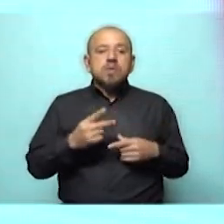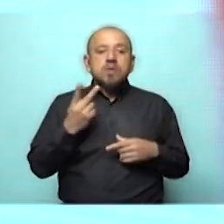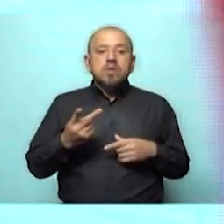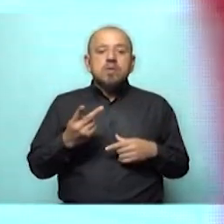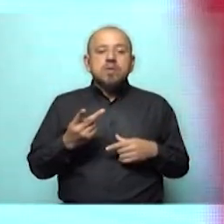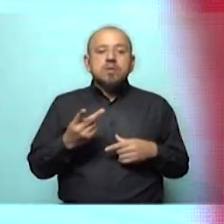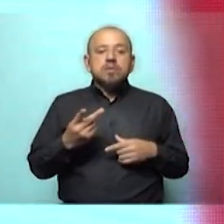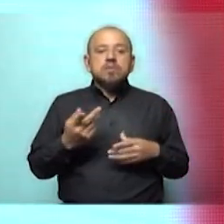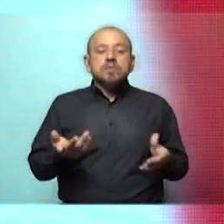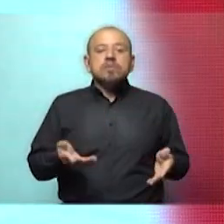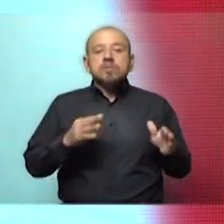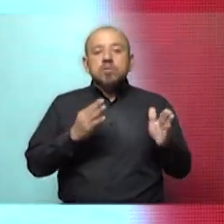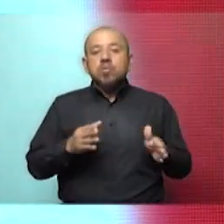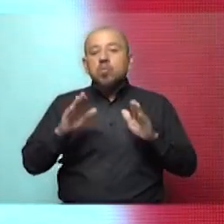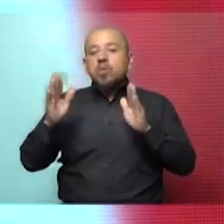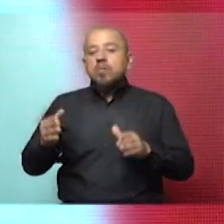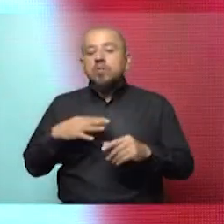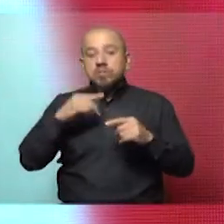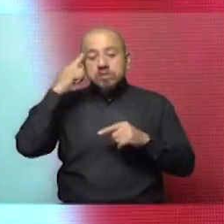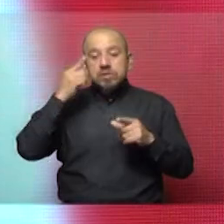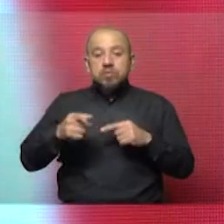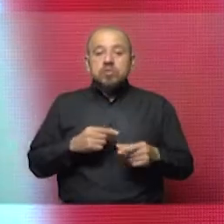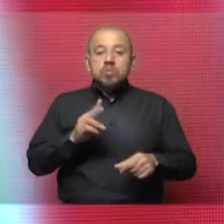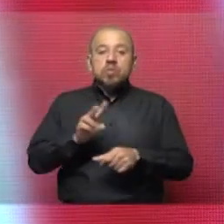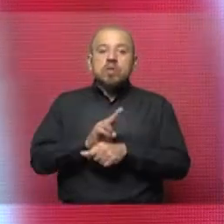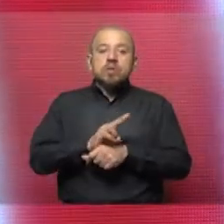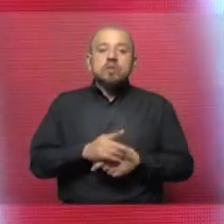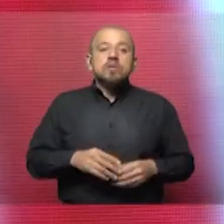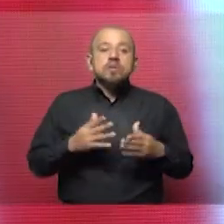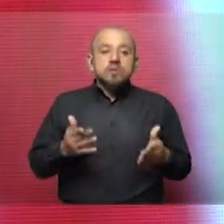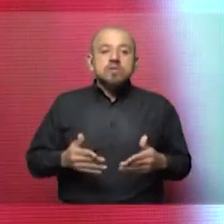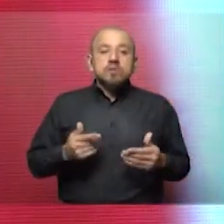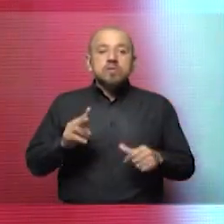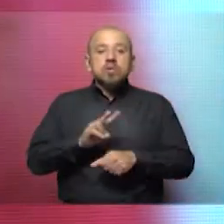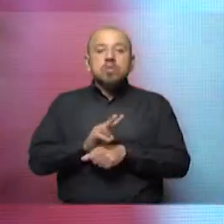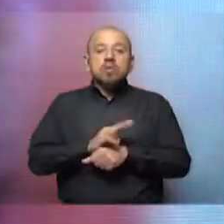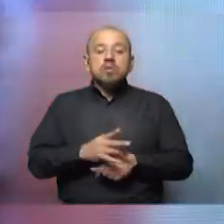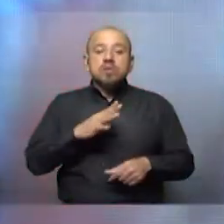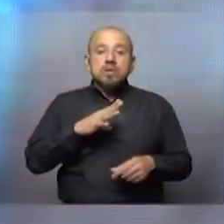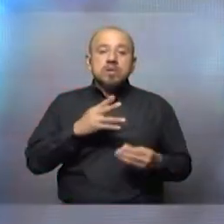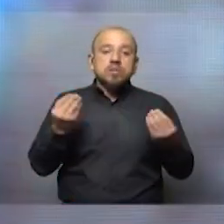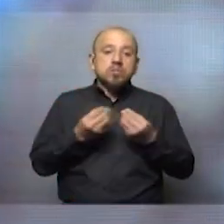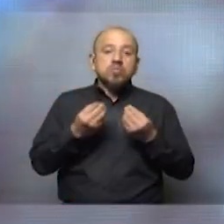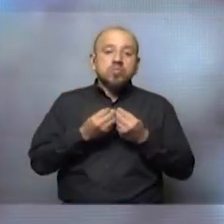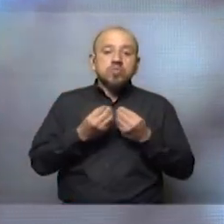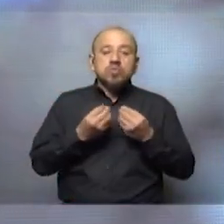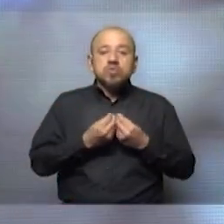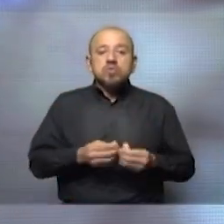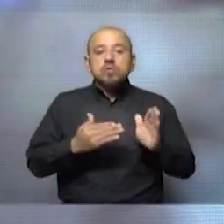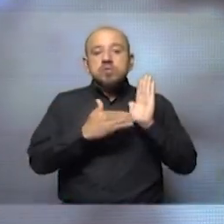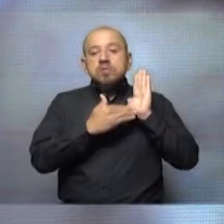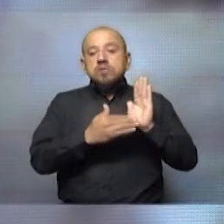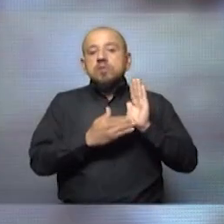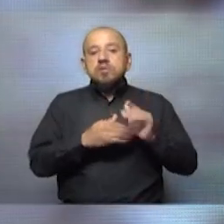una vez de nuevo Qué cuerpos cuidan qué cuerpos pensamos que son los que cuidan no hay un montón de representaciones